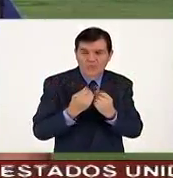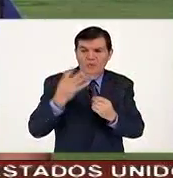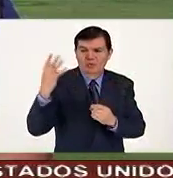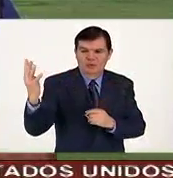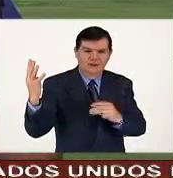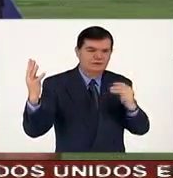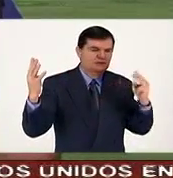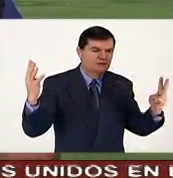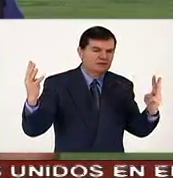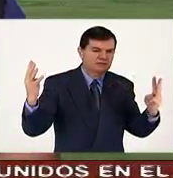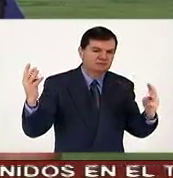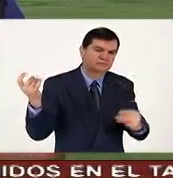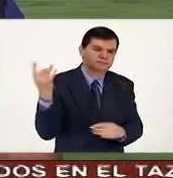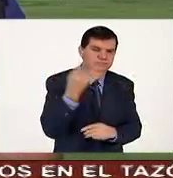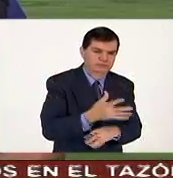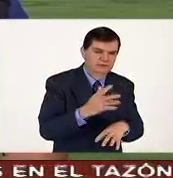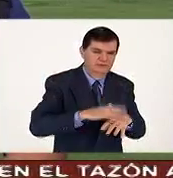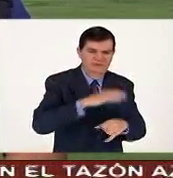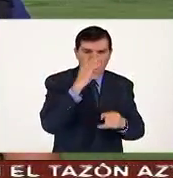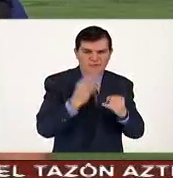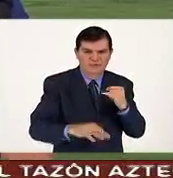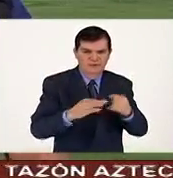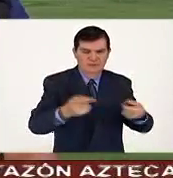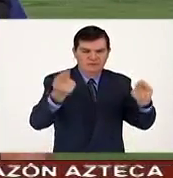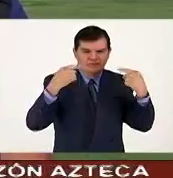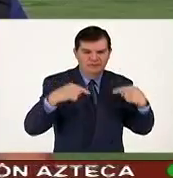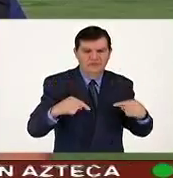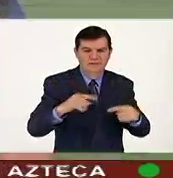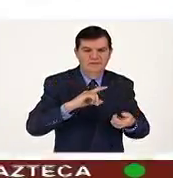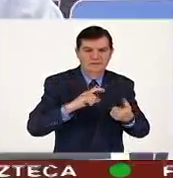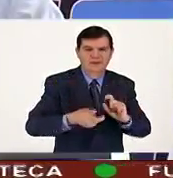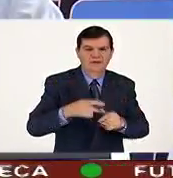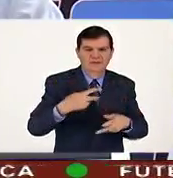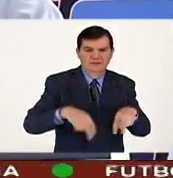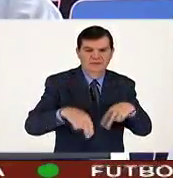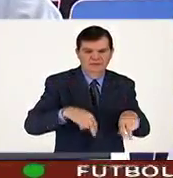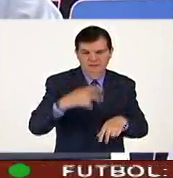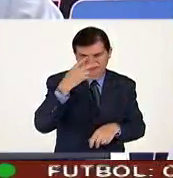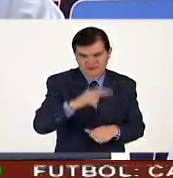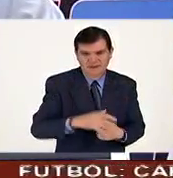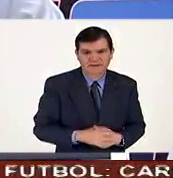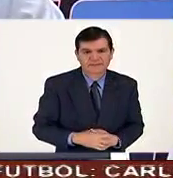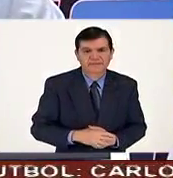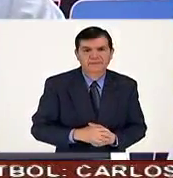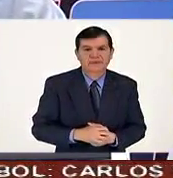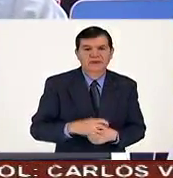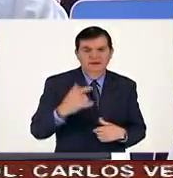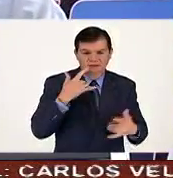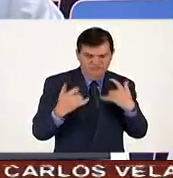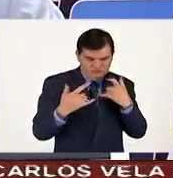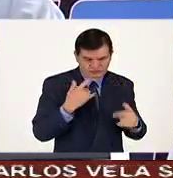de los Pumas, que se encuentra ya en la gran final del fútbol mexicano. El equipo luchó, peleó,